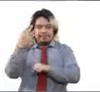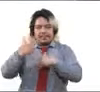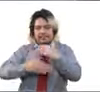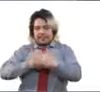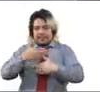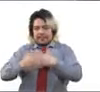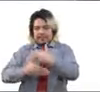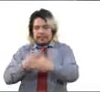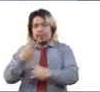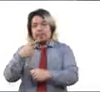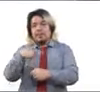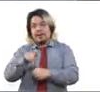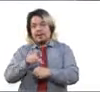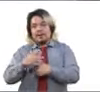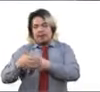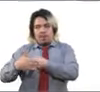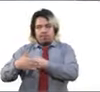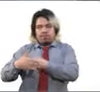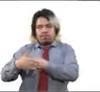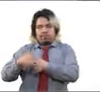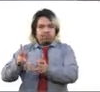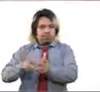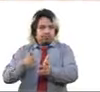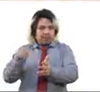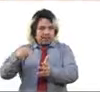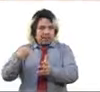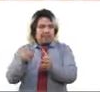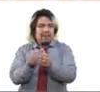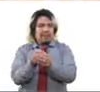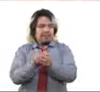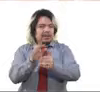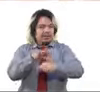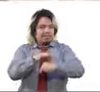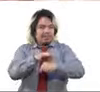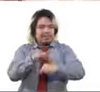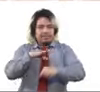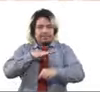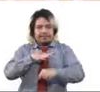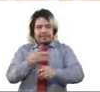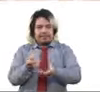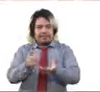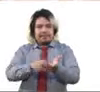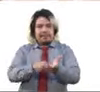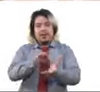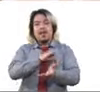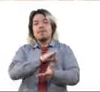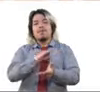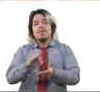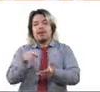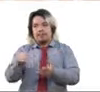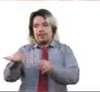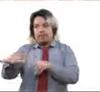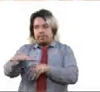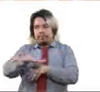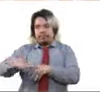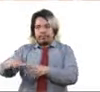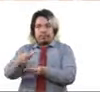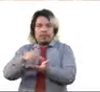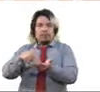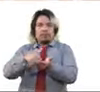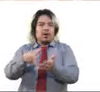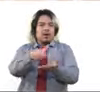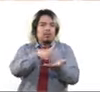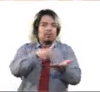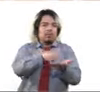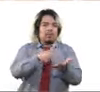ya en el regreso a la presencialidad ustedes también puedan disponer de un espacio académico, de espacios